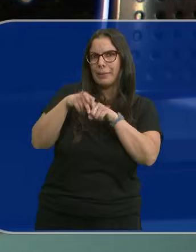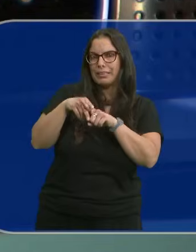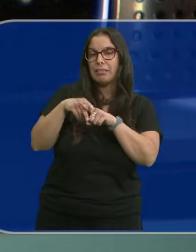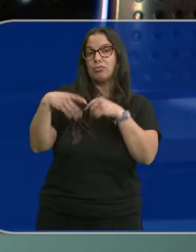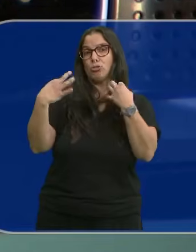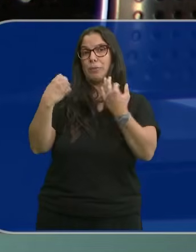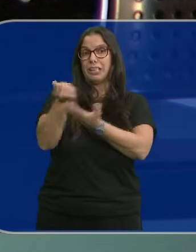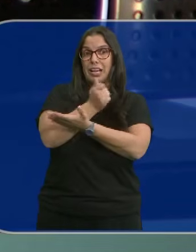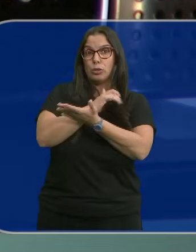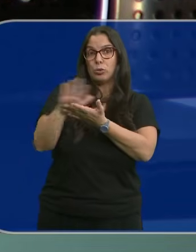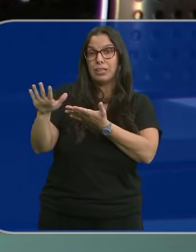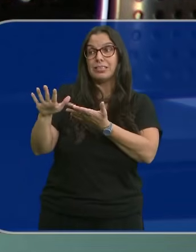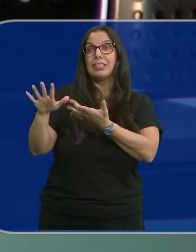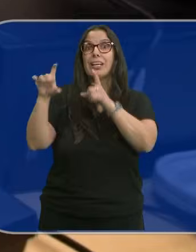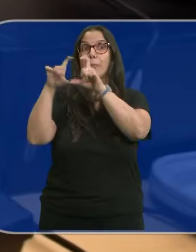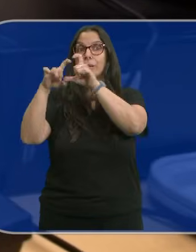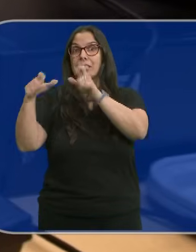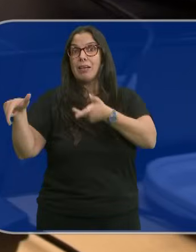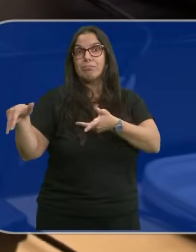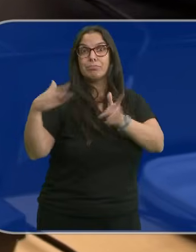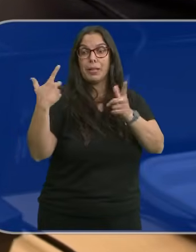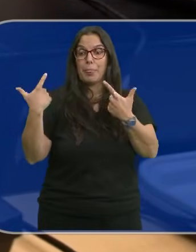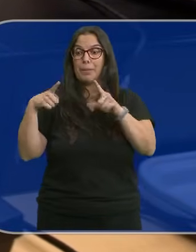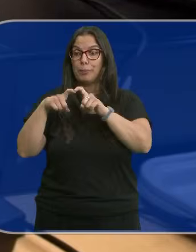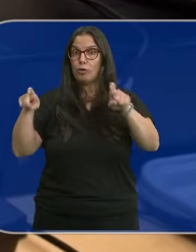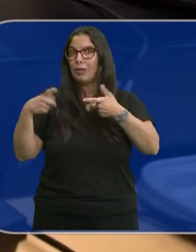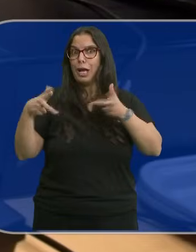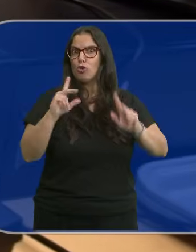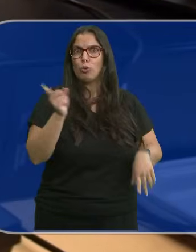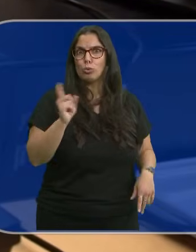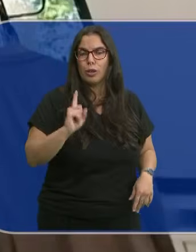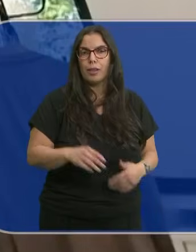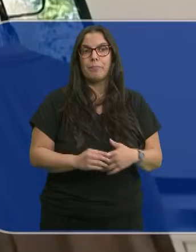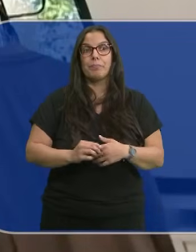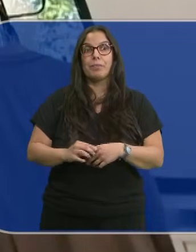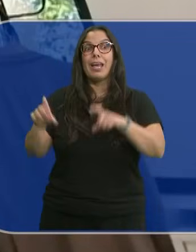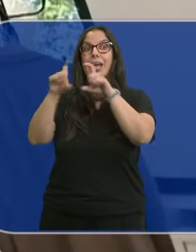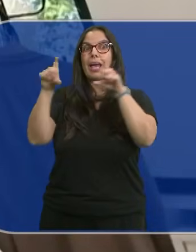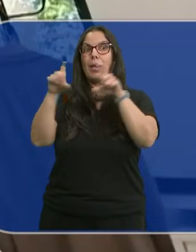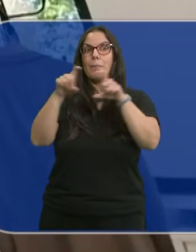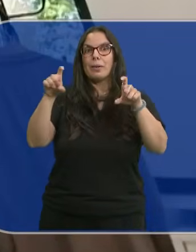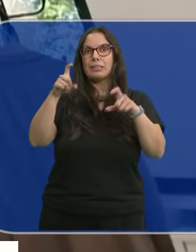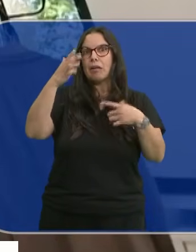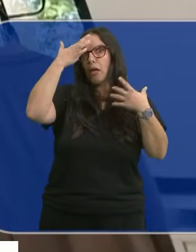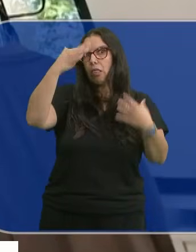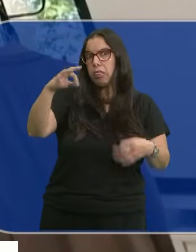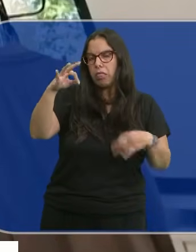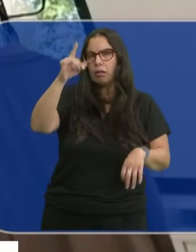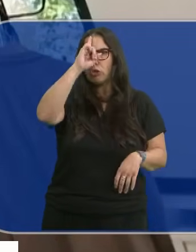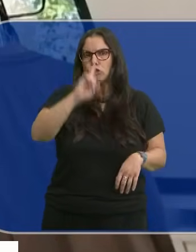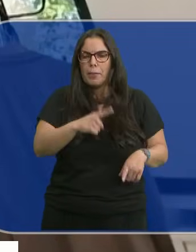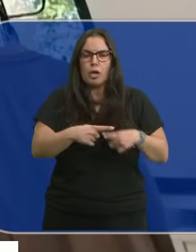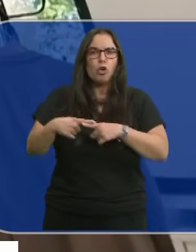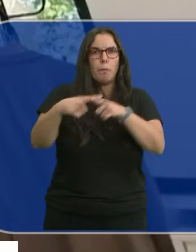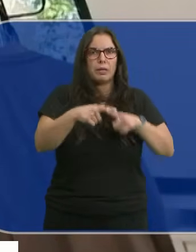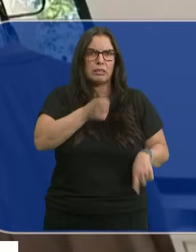normalmente gratuitas que no han sido autorizadas por los departamentos de informática. La empresa no sabe con quién se está compartiendo ni qué uso van a